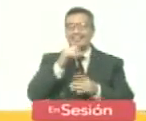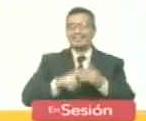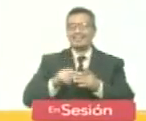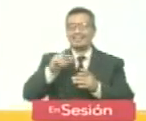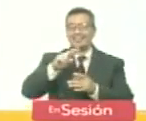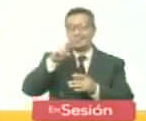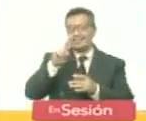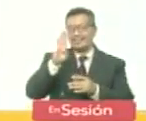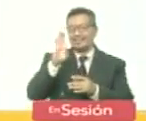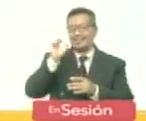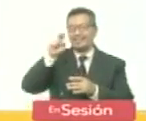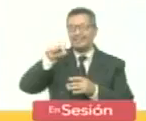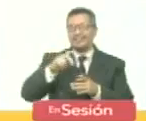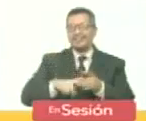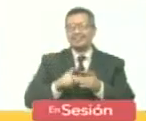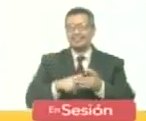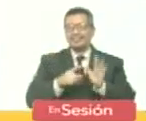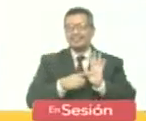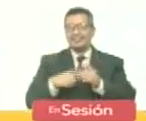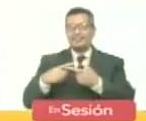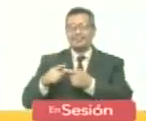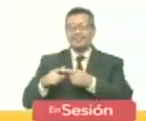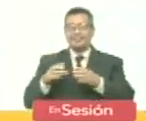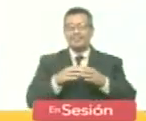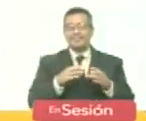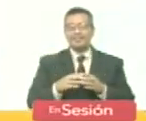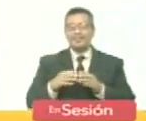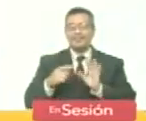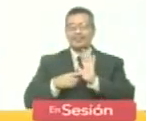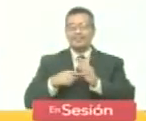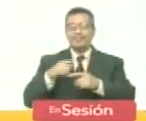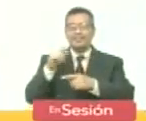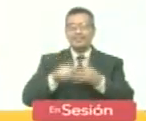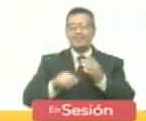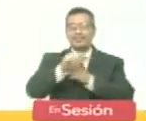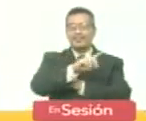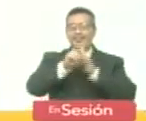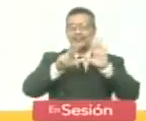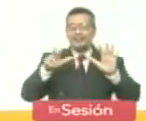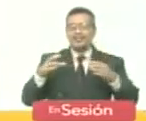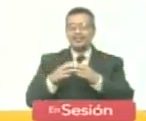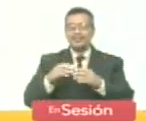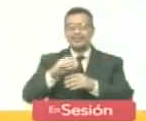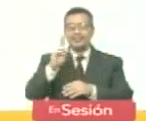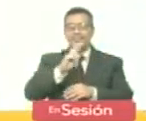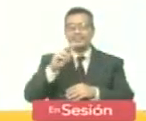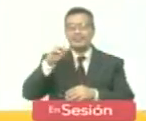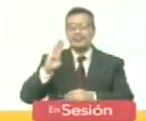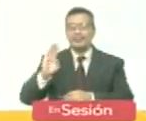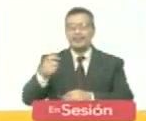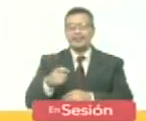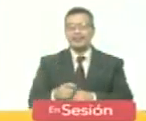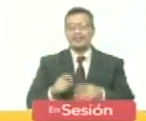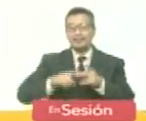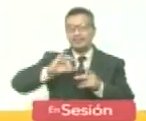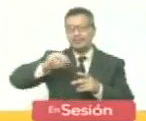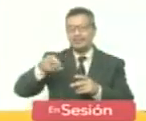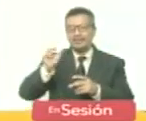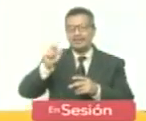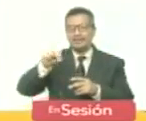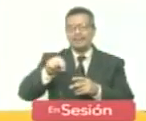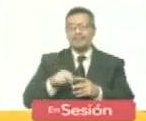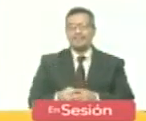Rubén Limas, quien exaltó los 138 años del nacimiento de Rómulo Gallegos; John Moreno, quien